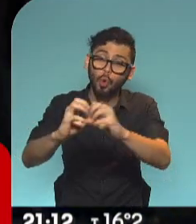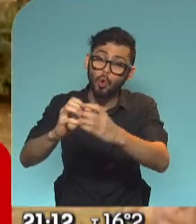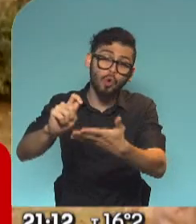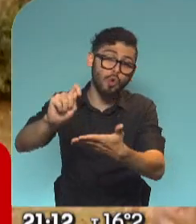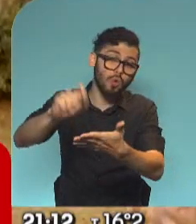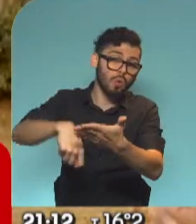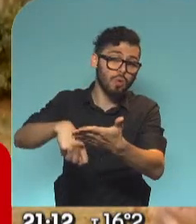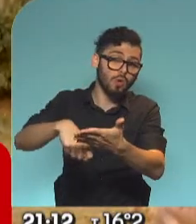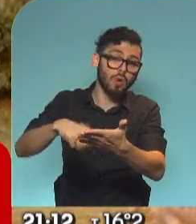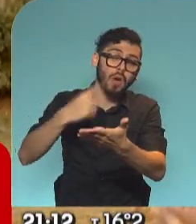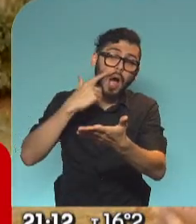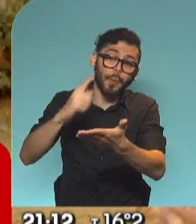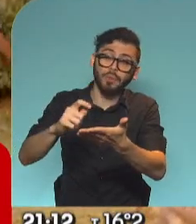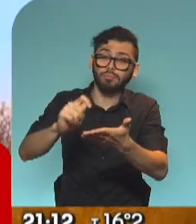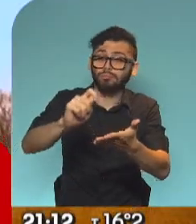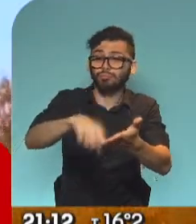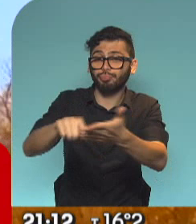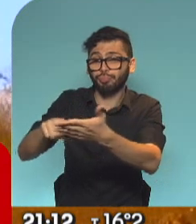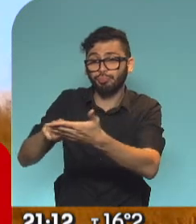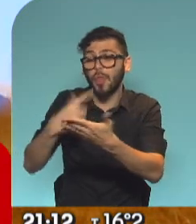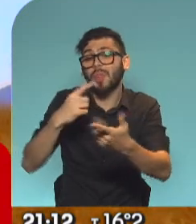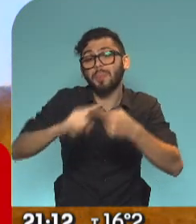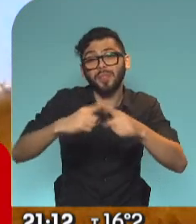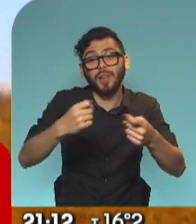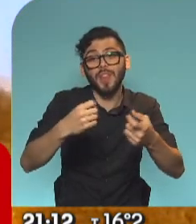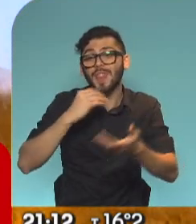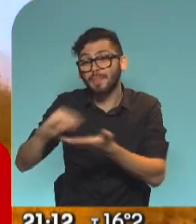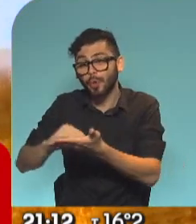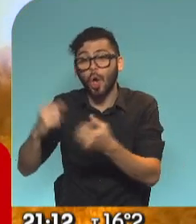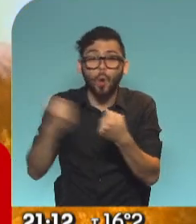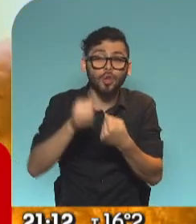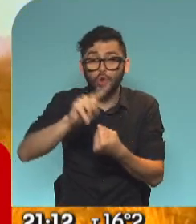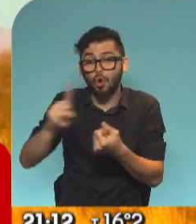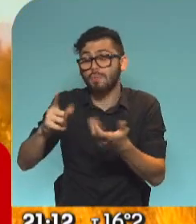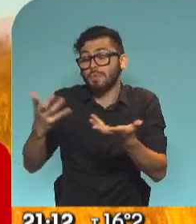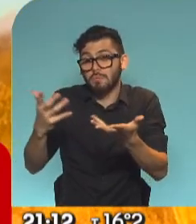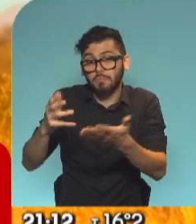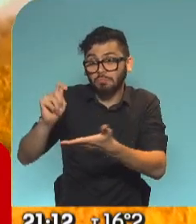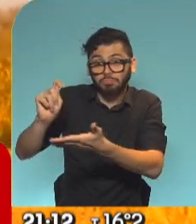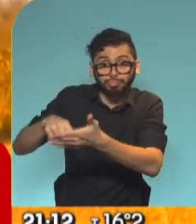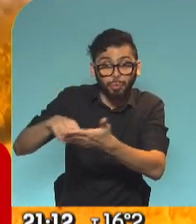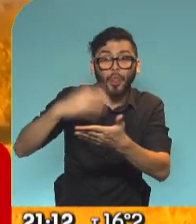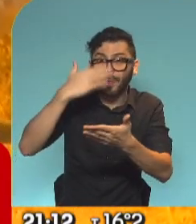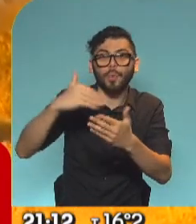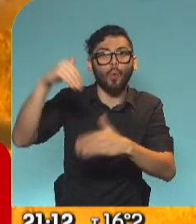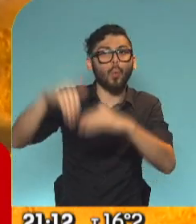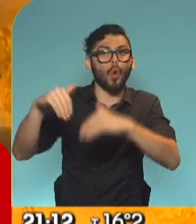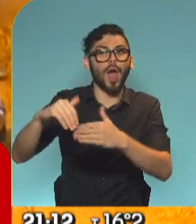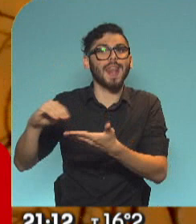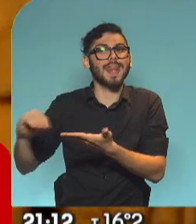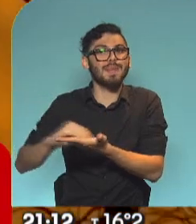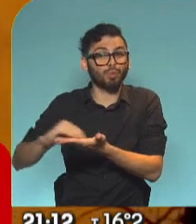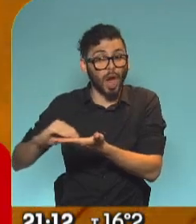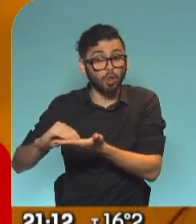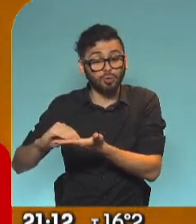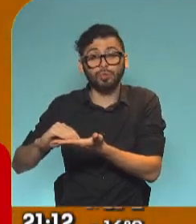en conjunto o de mayoría, dependiendo si no se ponen de acuerdo todos los diputados y diputadas, y a partir de ahí se debería votar en la Cámara de Diputados, diputadas,